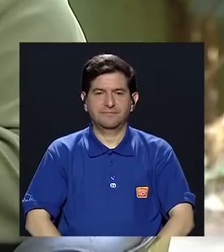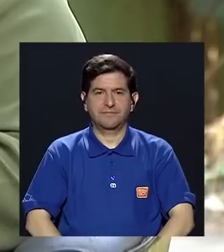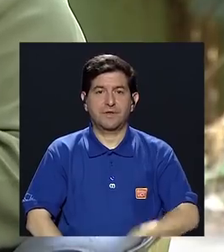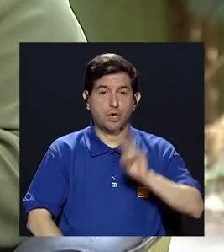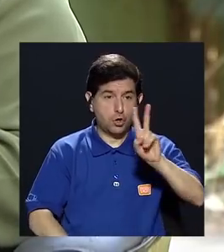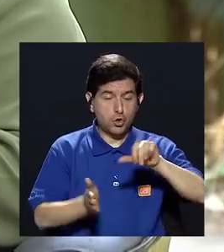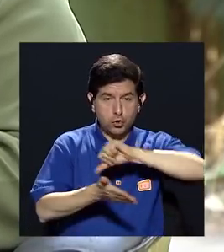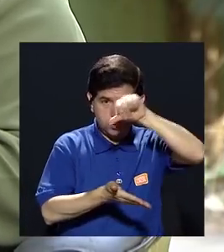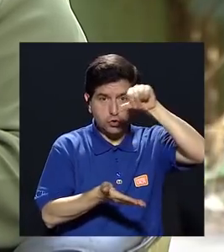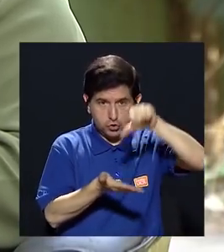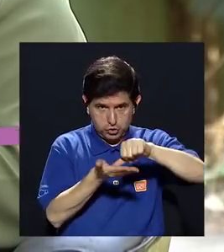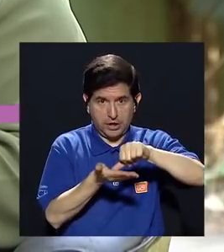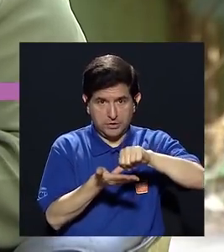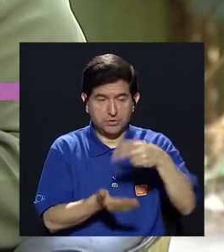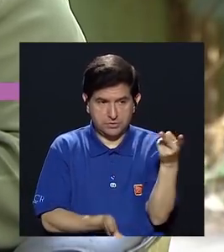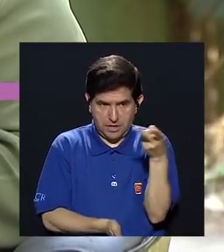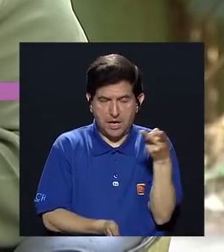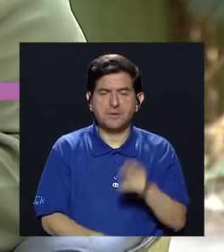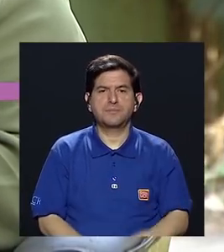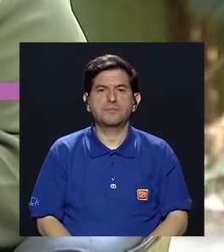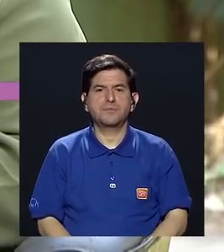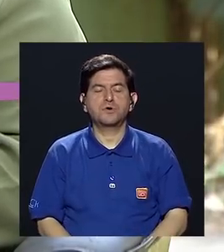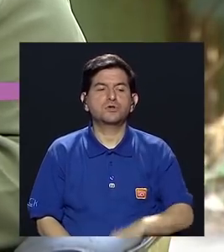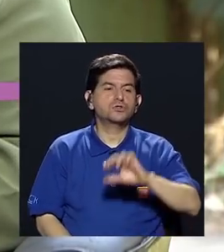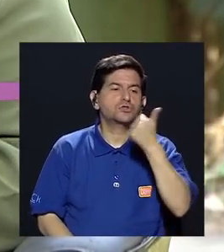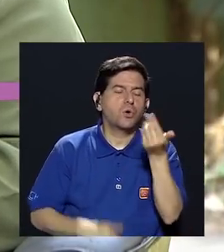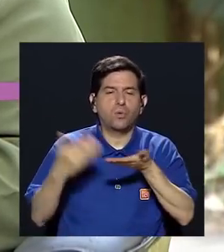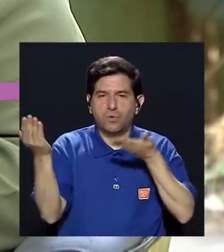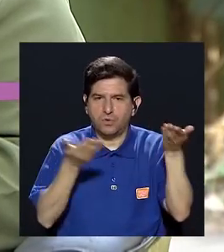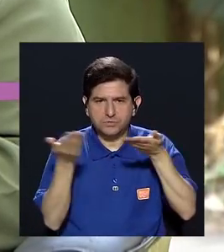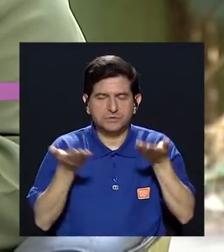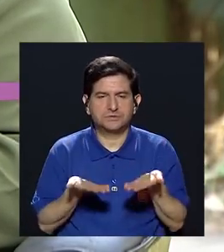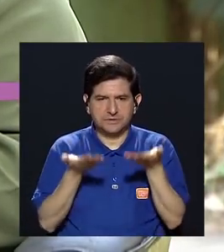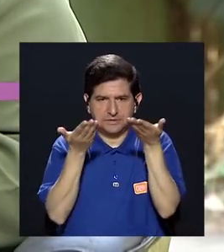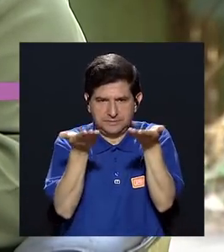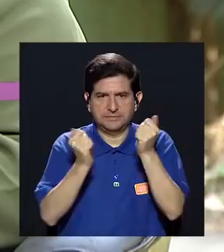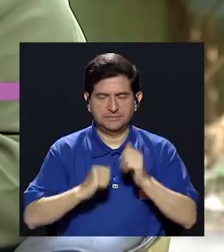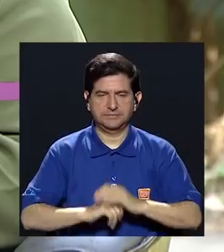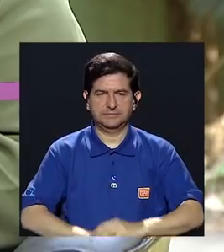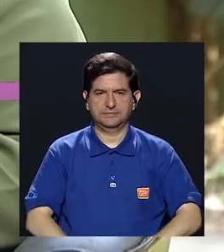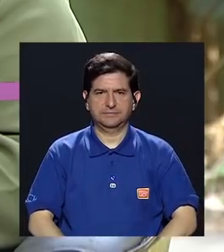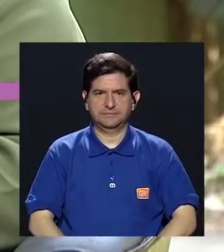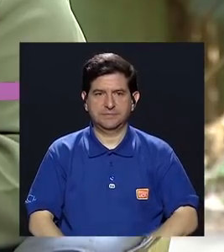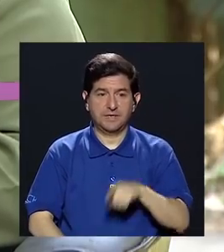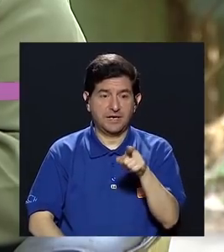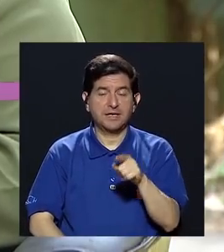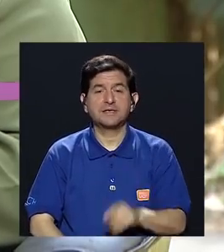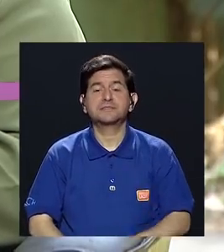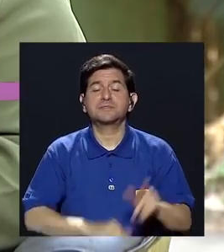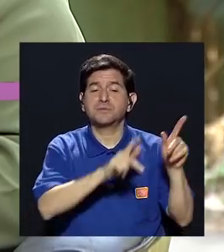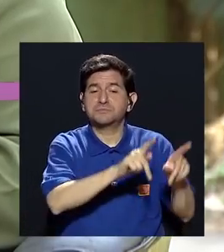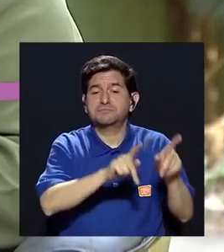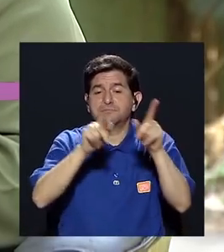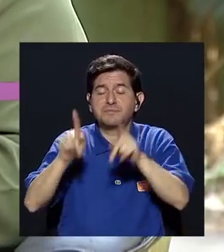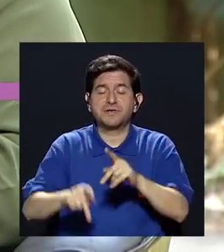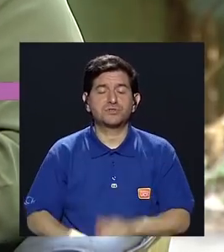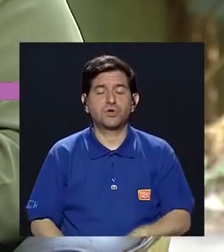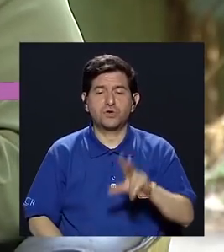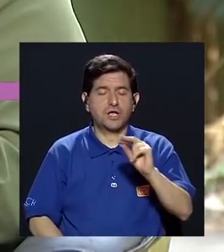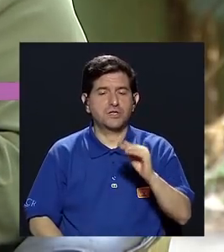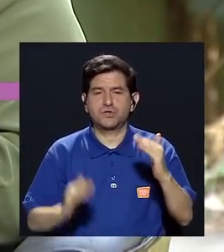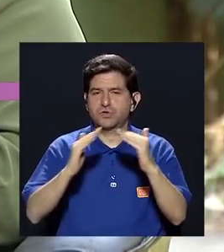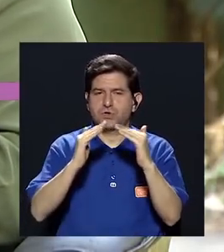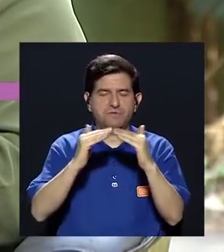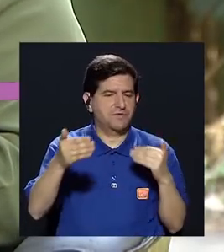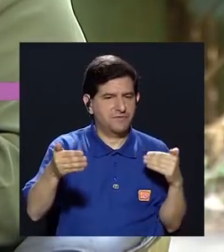Los dos centros, los dos tipos de centros, también dan otros servicios que son para personas que no